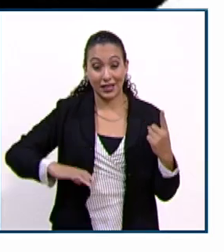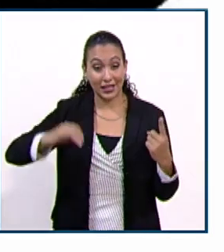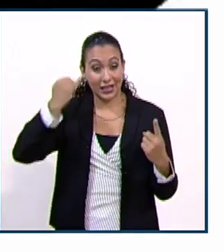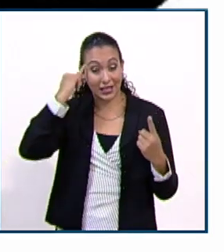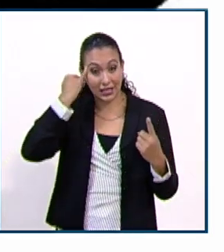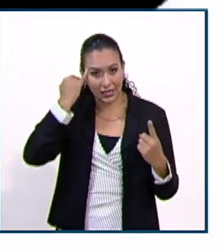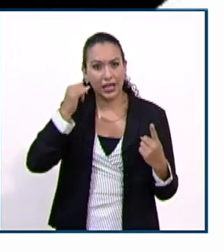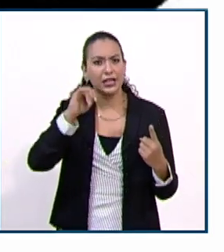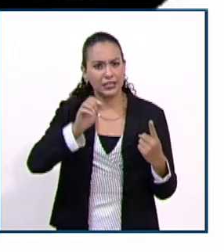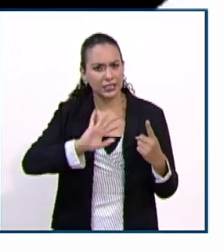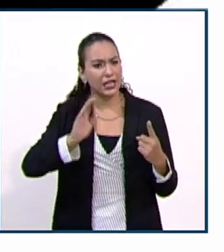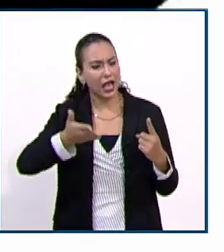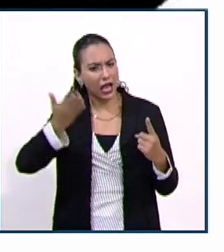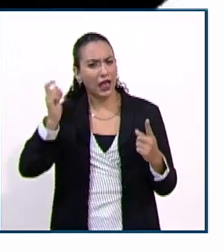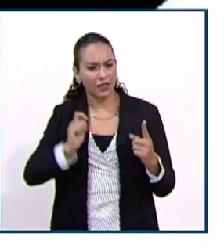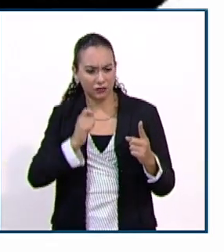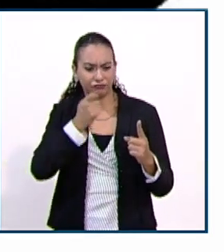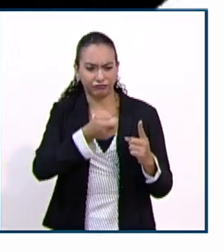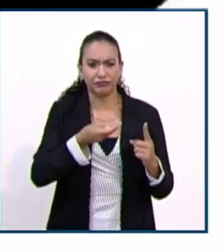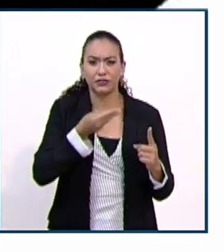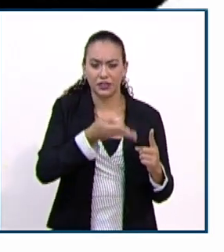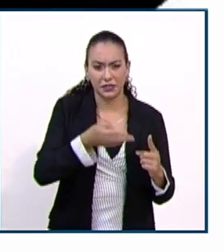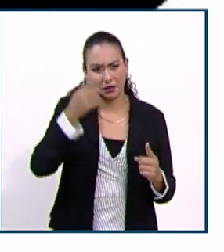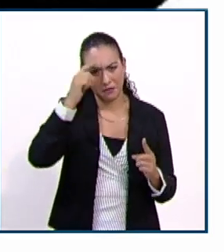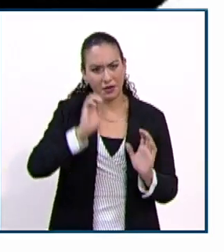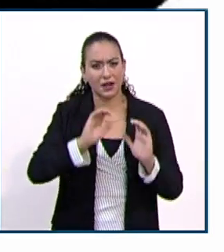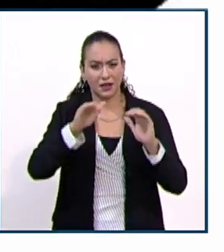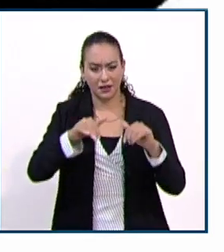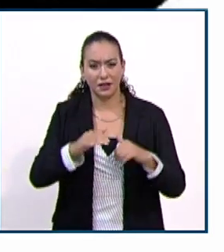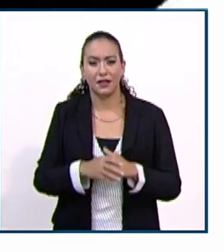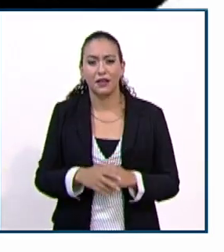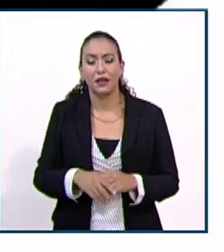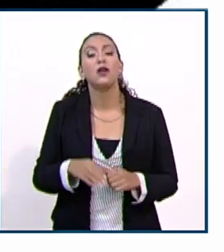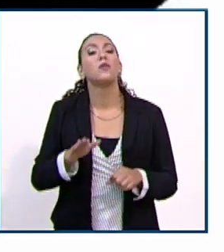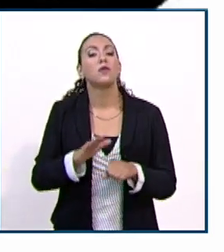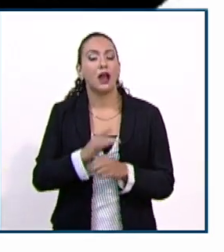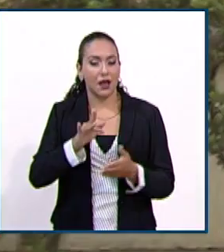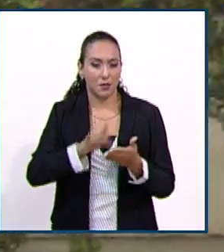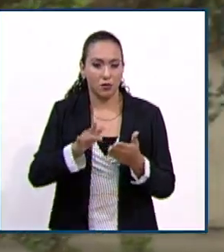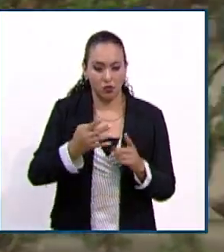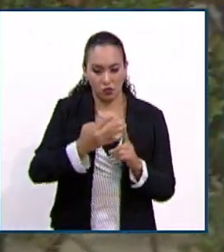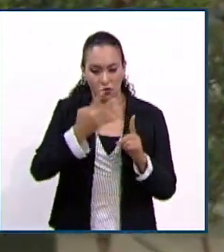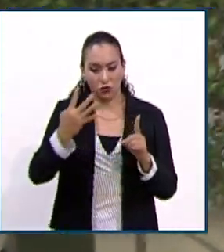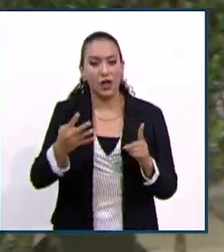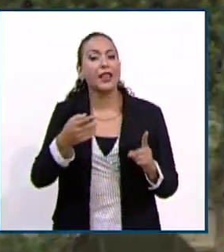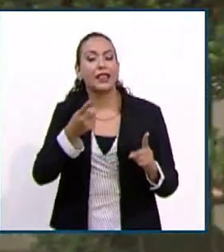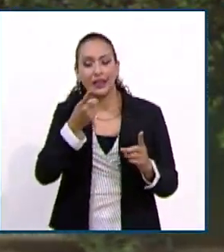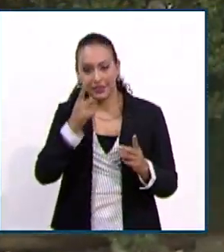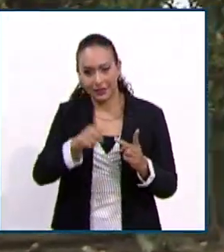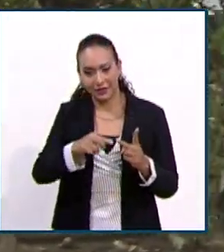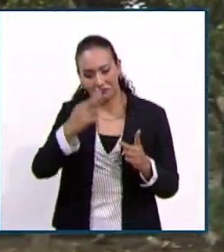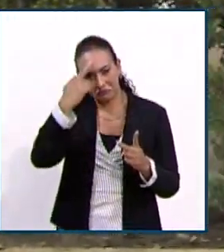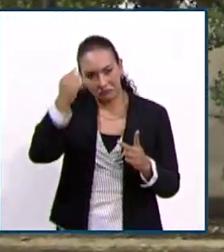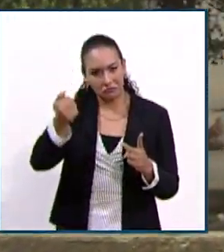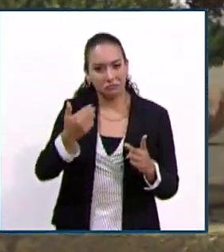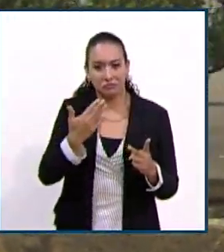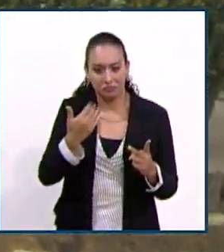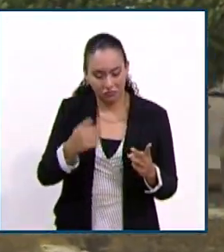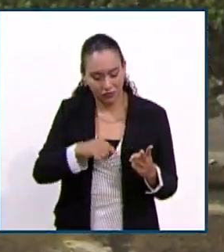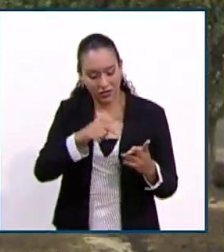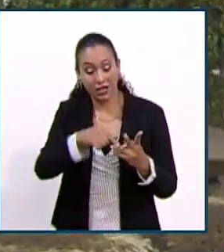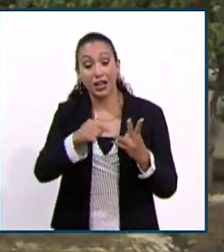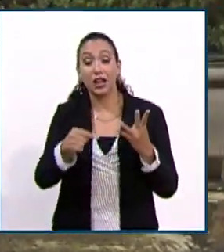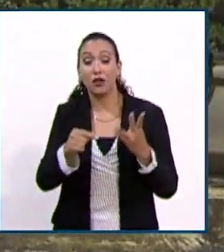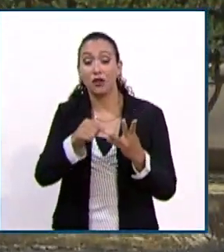ya se le había otorgado el registro. A la postulada por la diversidad sexual se declararon infundados sus argumentos y de las otras